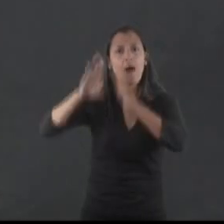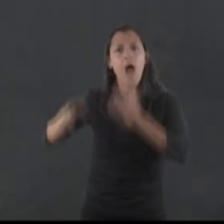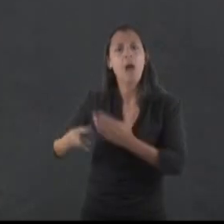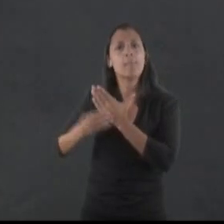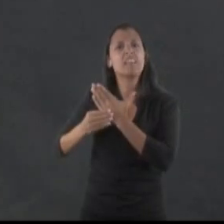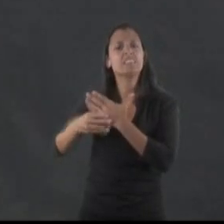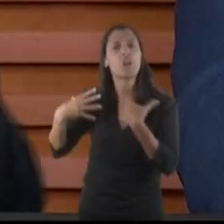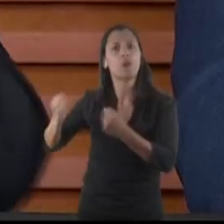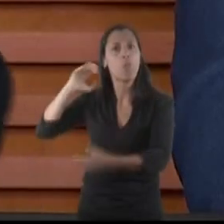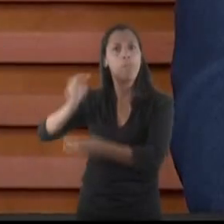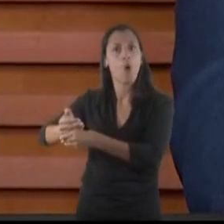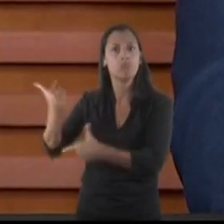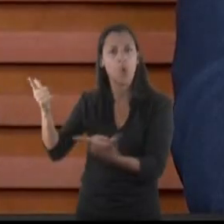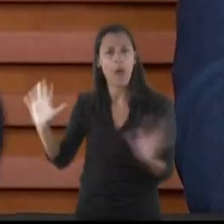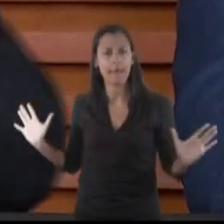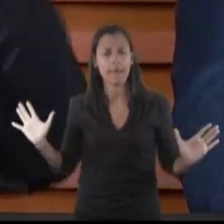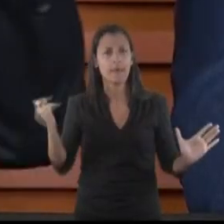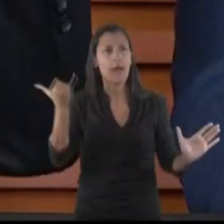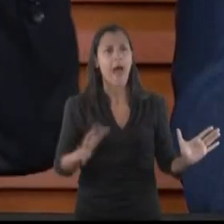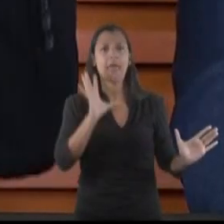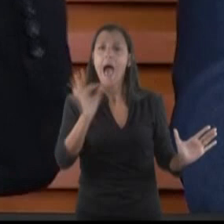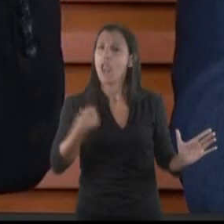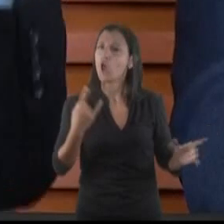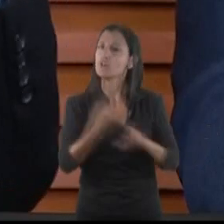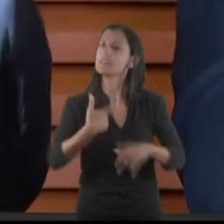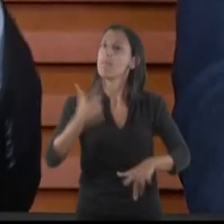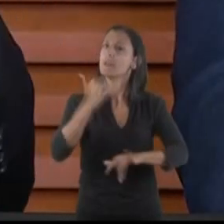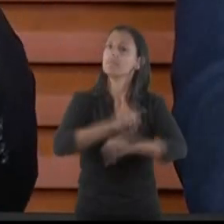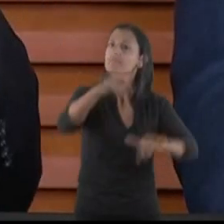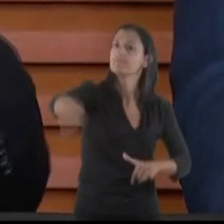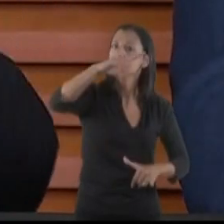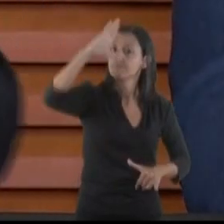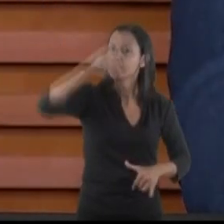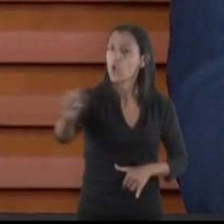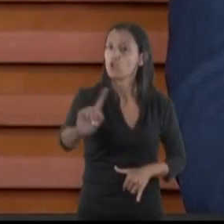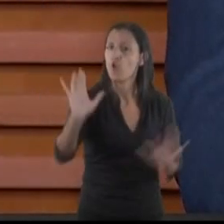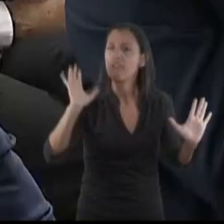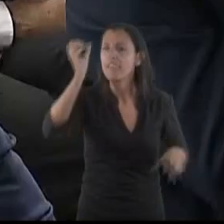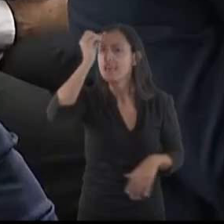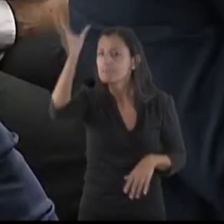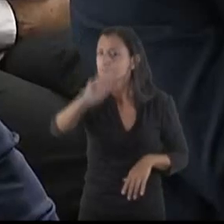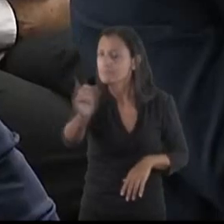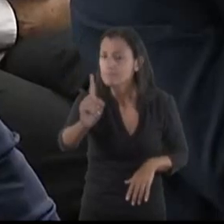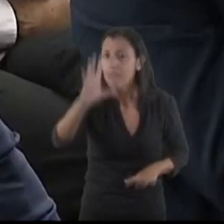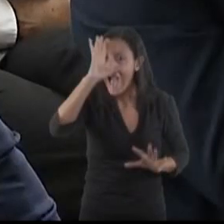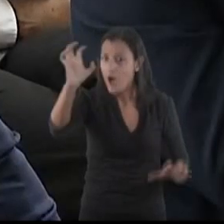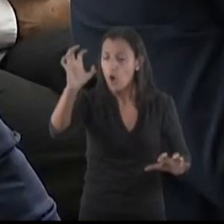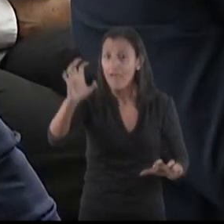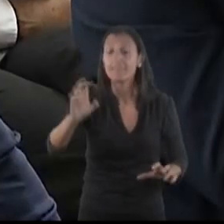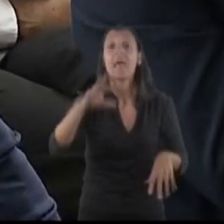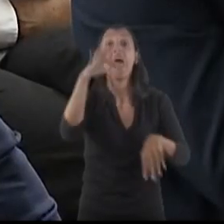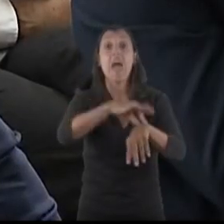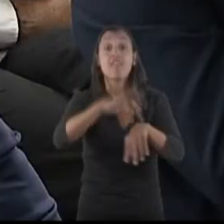existía. Y hay un fenómeno que yo siempre le quiero recordar a los argentinos para que no olvidemos. La